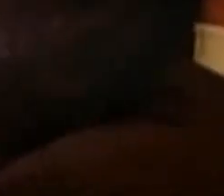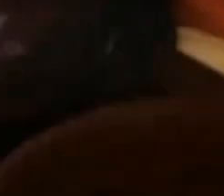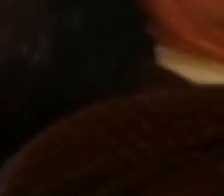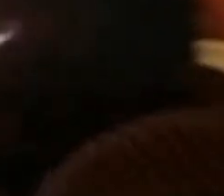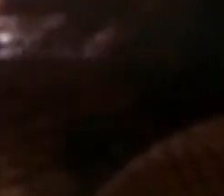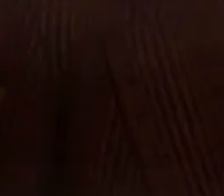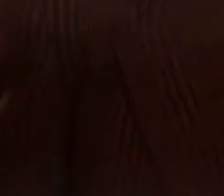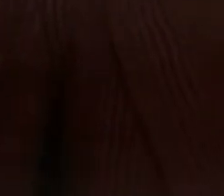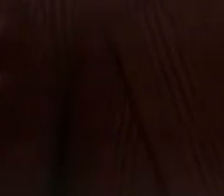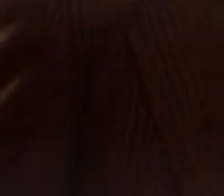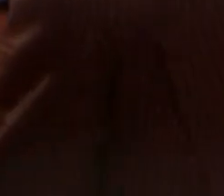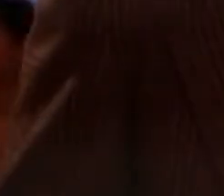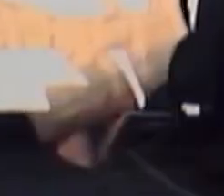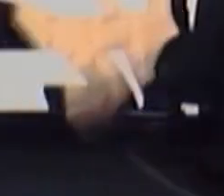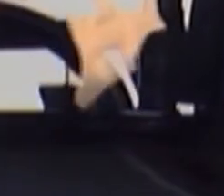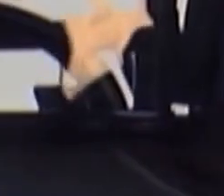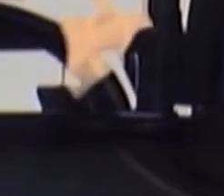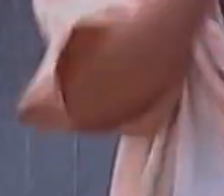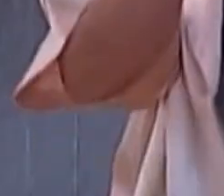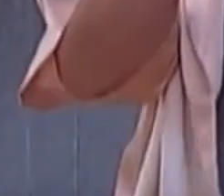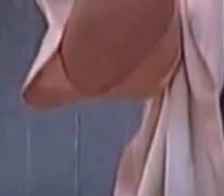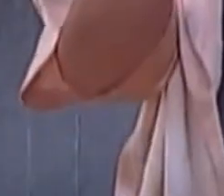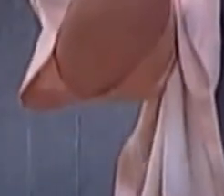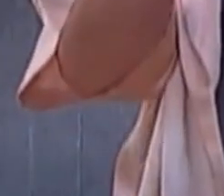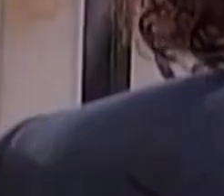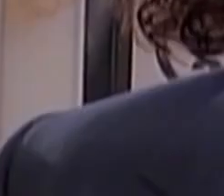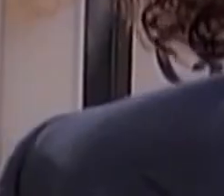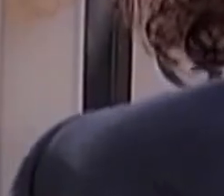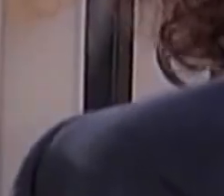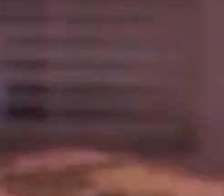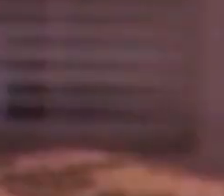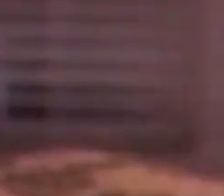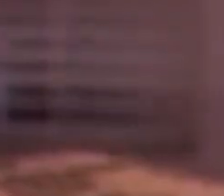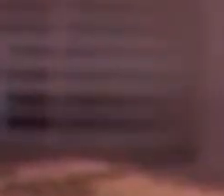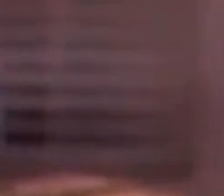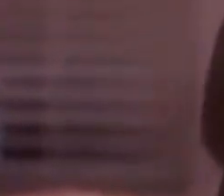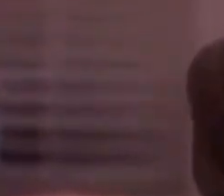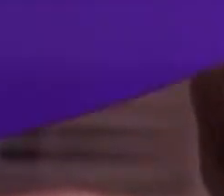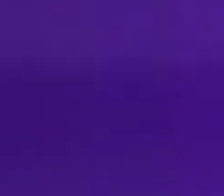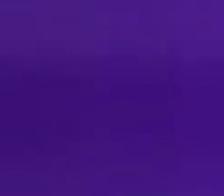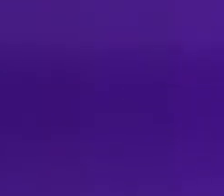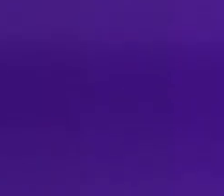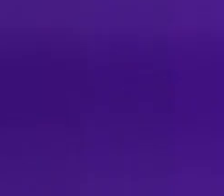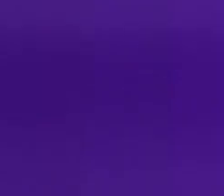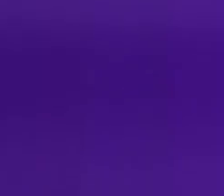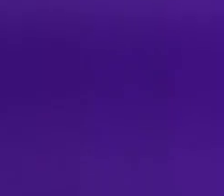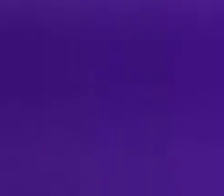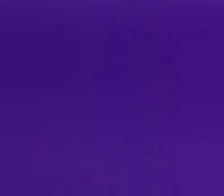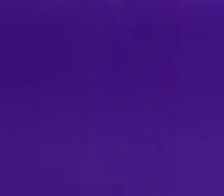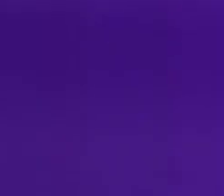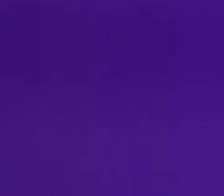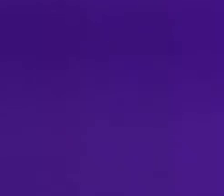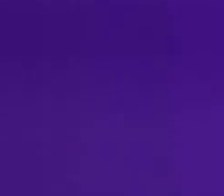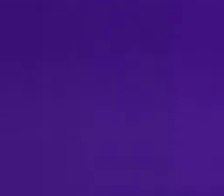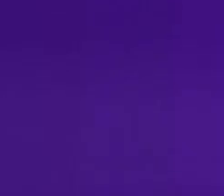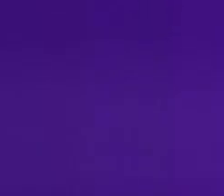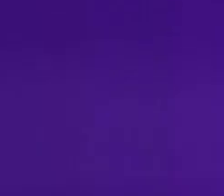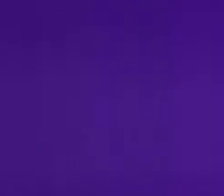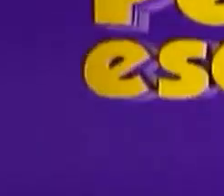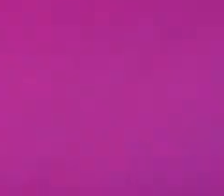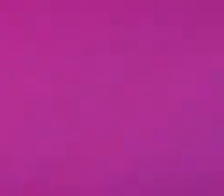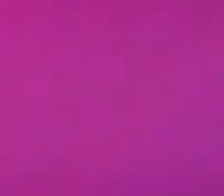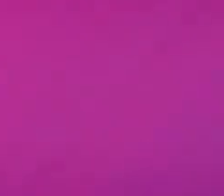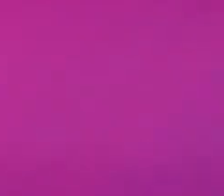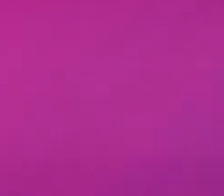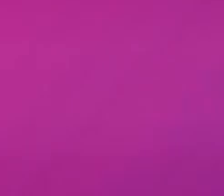aquí les va Pedrito Coral. Sonrisa de oreja a oreja, de Pedrito el escamoso. Sonrisa Pedro el escamoso. Muy